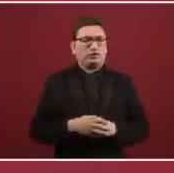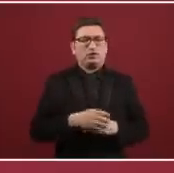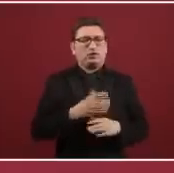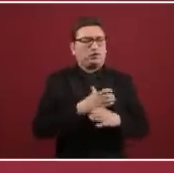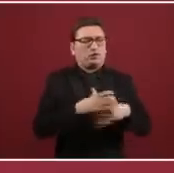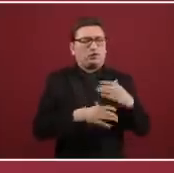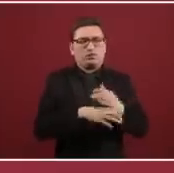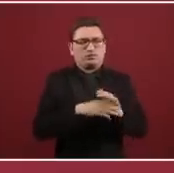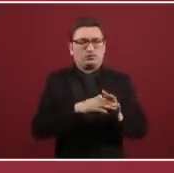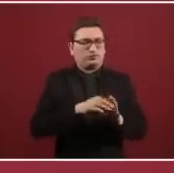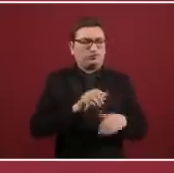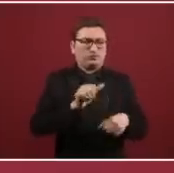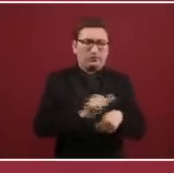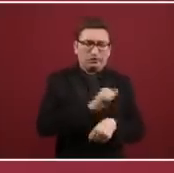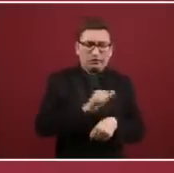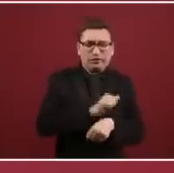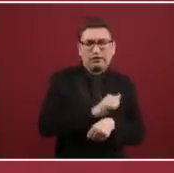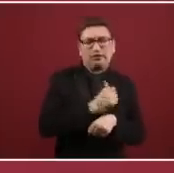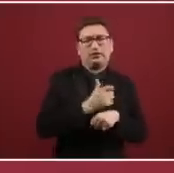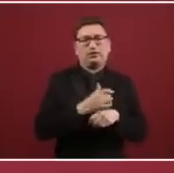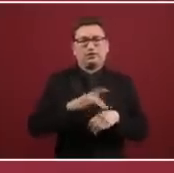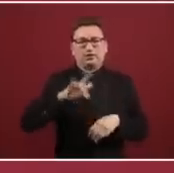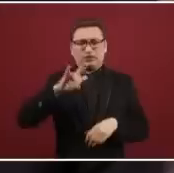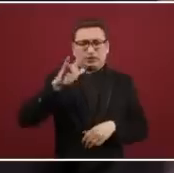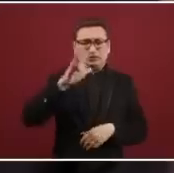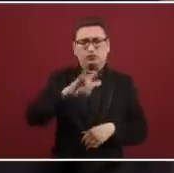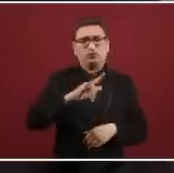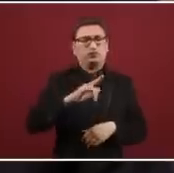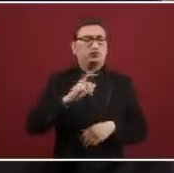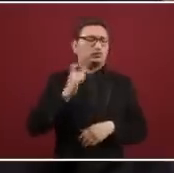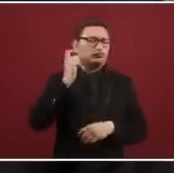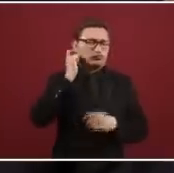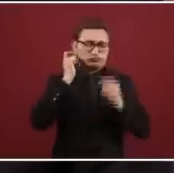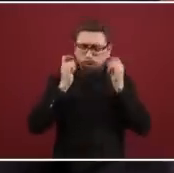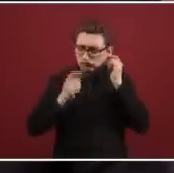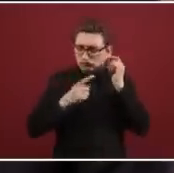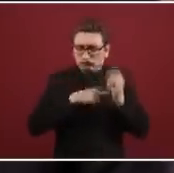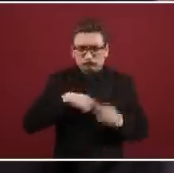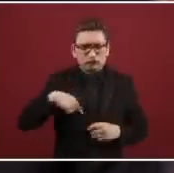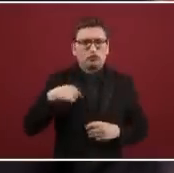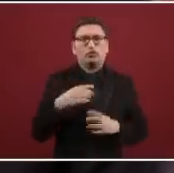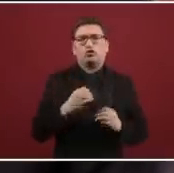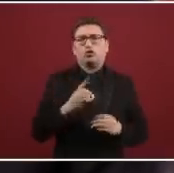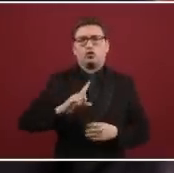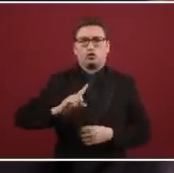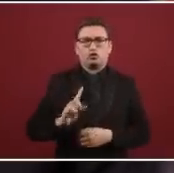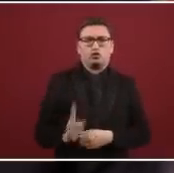vehículos, aviones, joyas, dólares